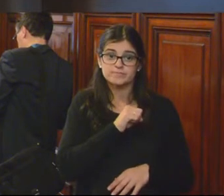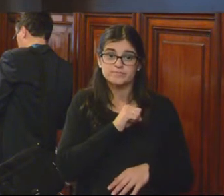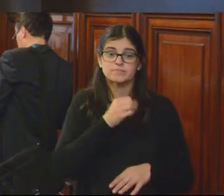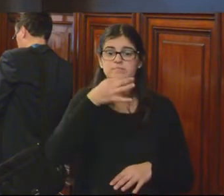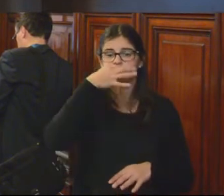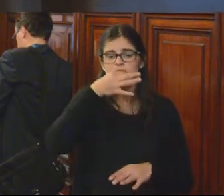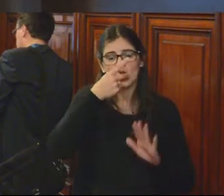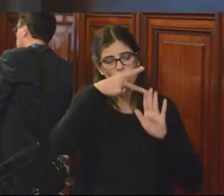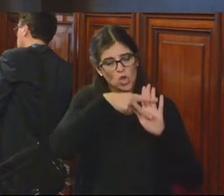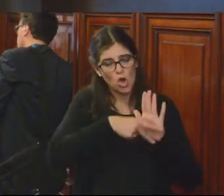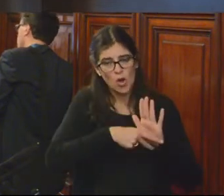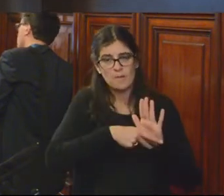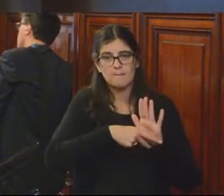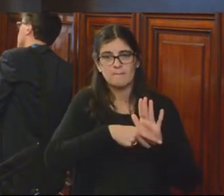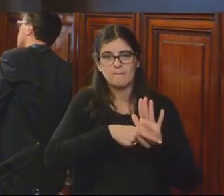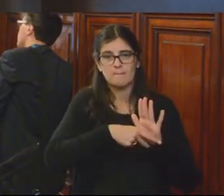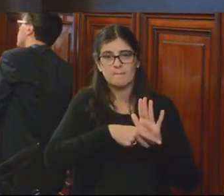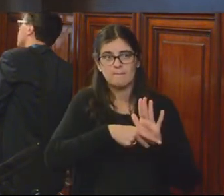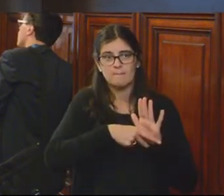dictó unas normas mediante